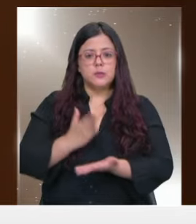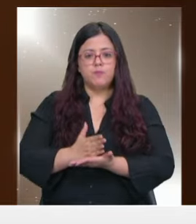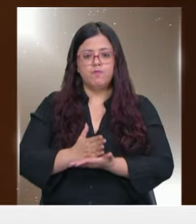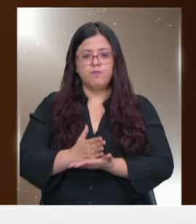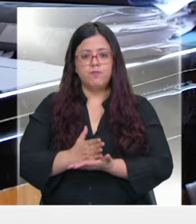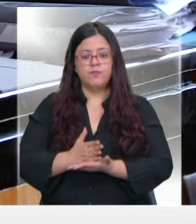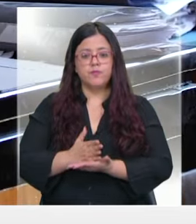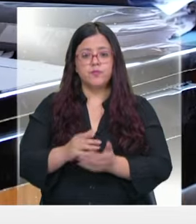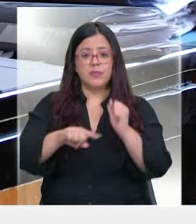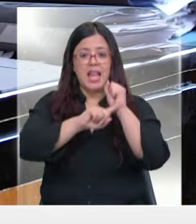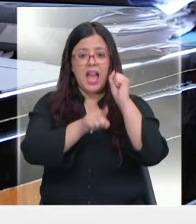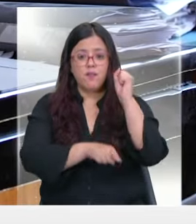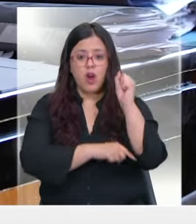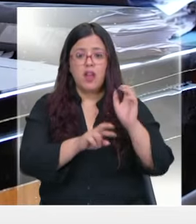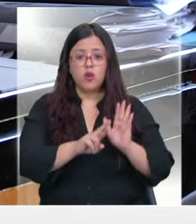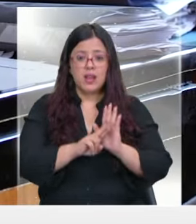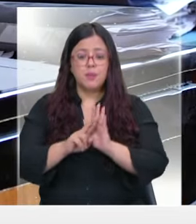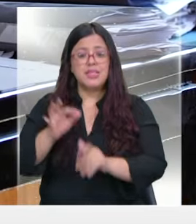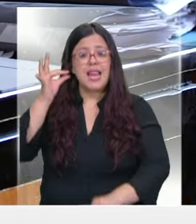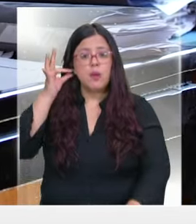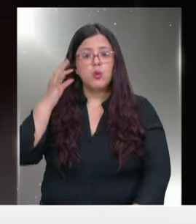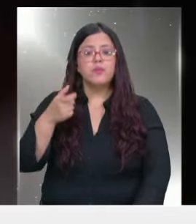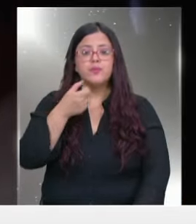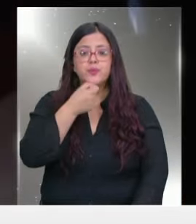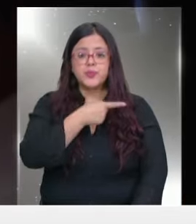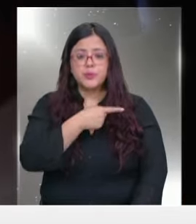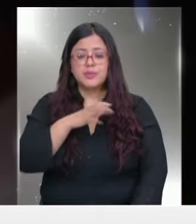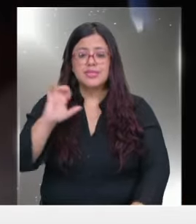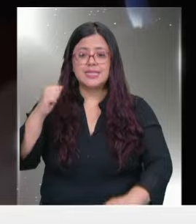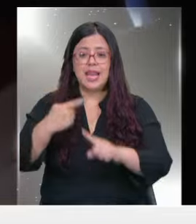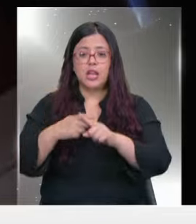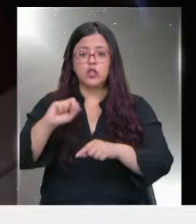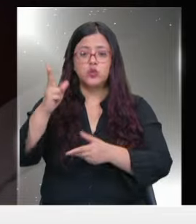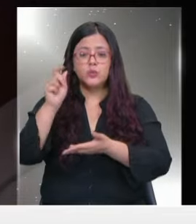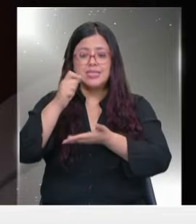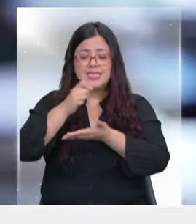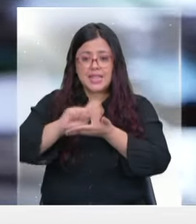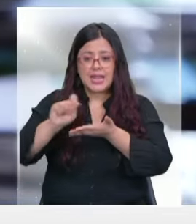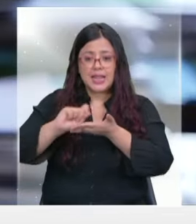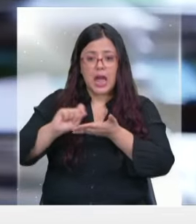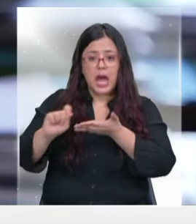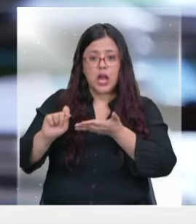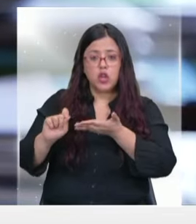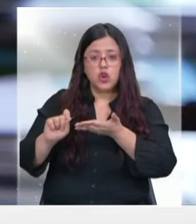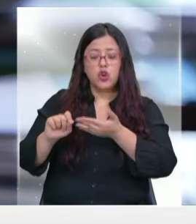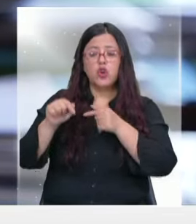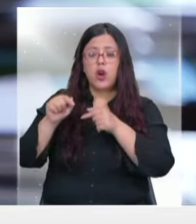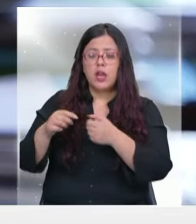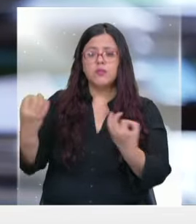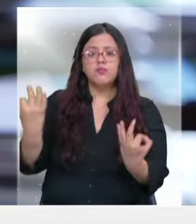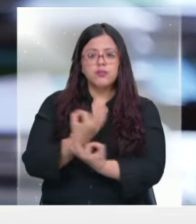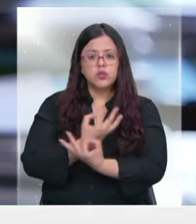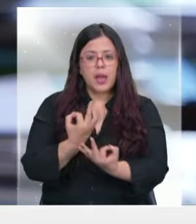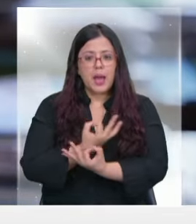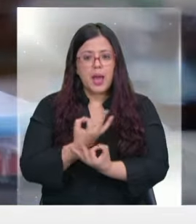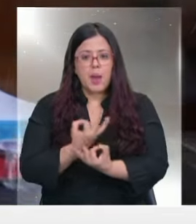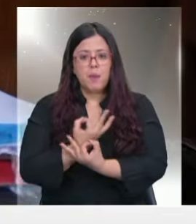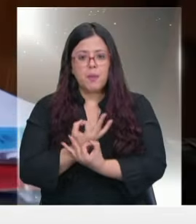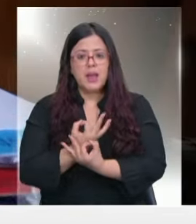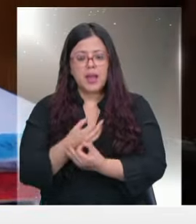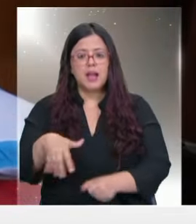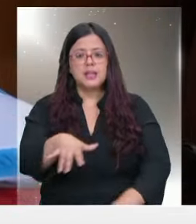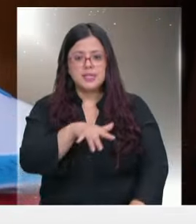El abogado que representa a la mujer que acusa al ex subsecretario del Interior, en exclusiva nos relata parte de